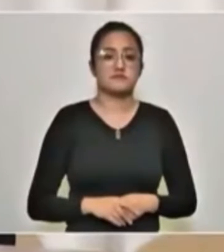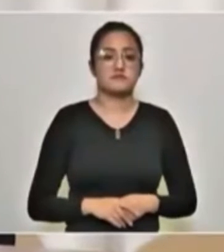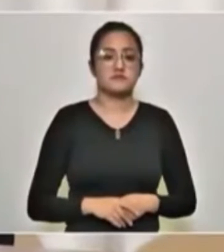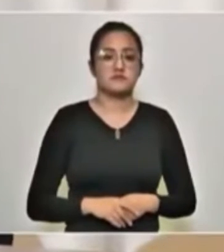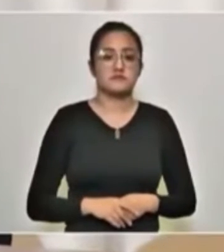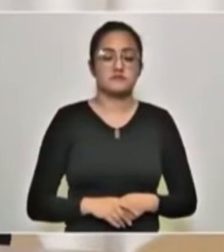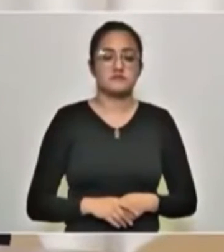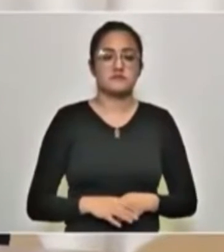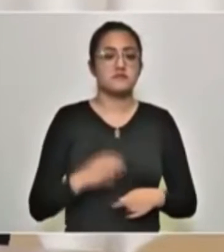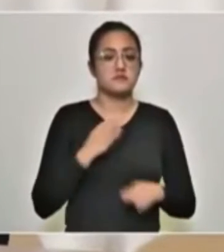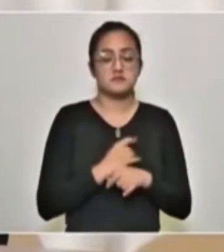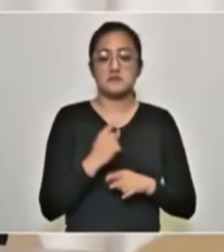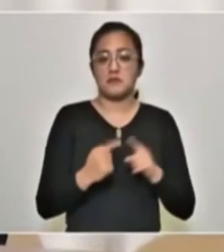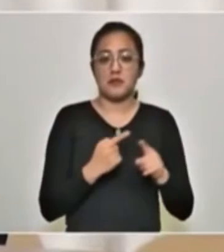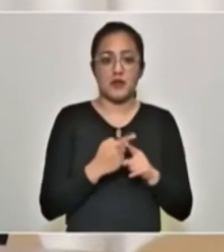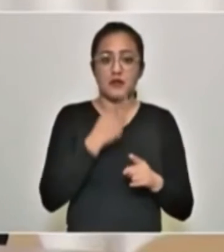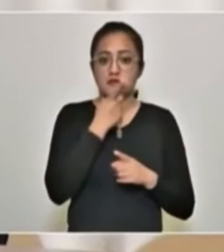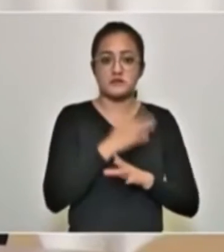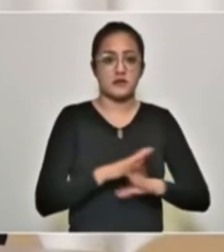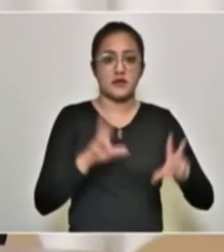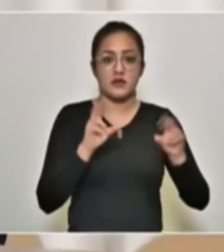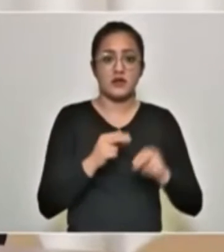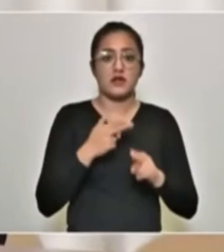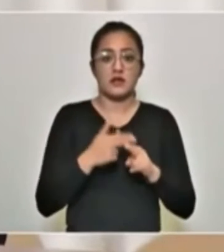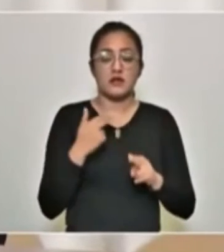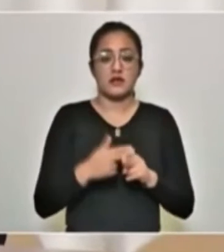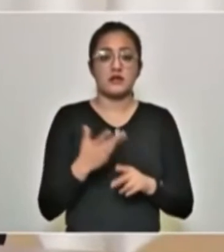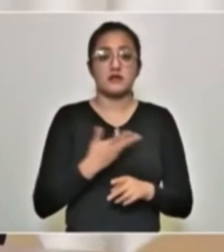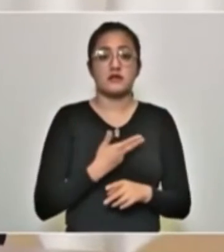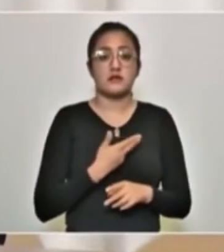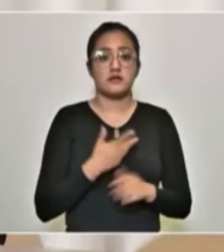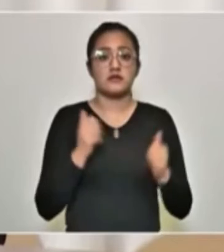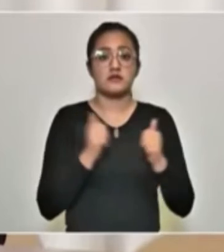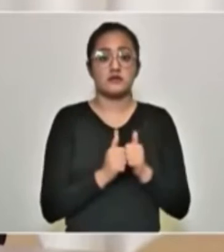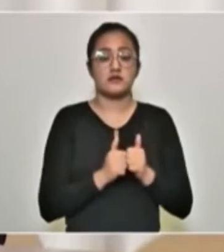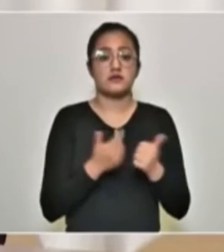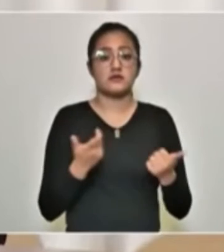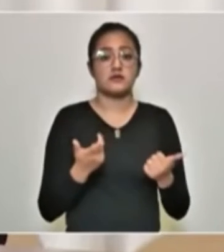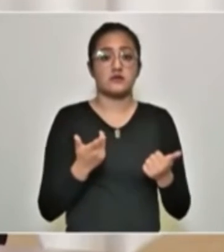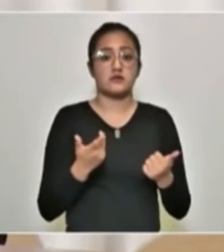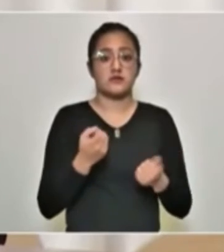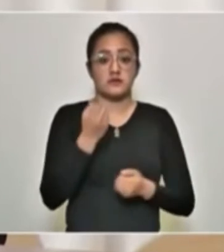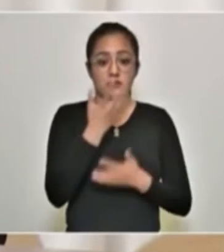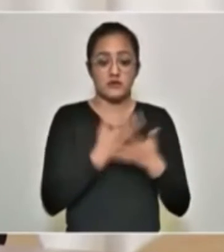No vamos a dar más datos hasta que tengamos corroborados